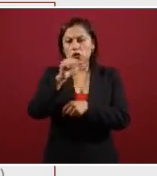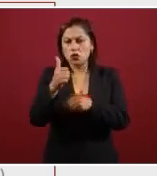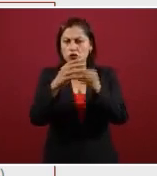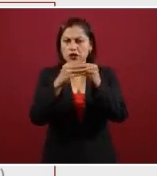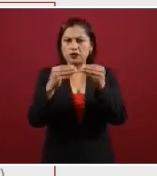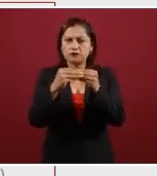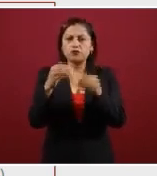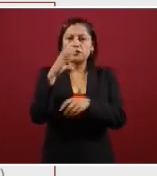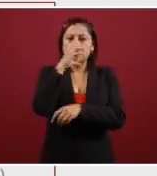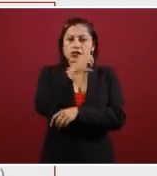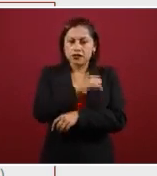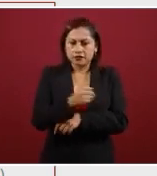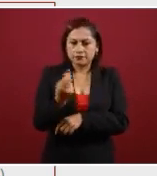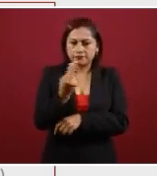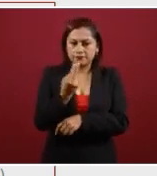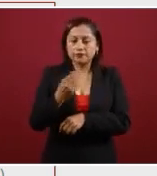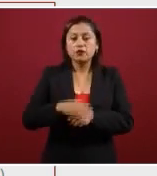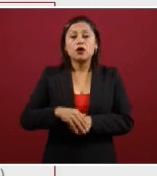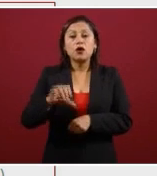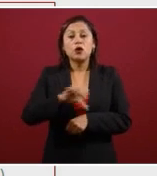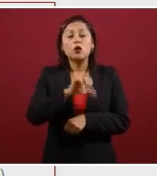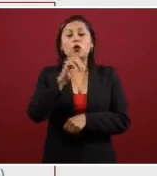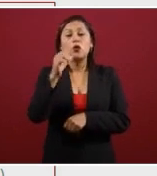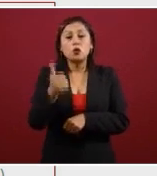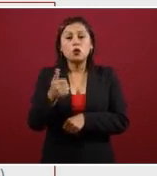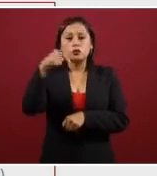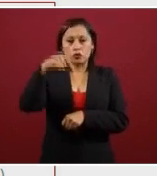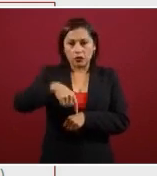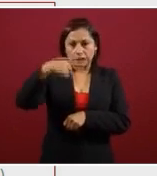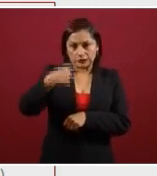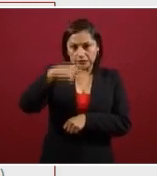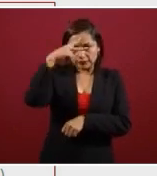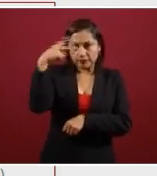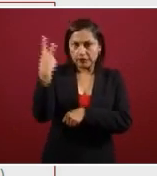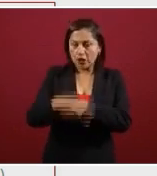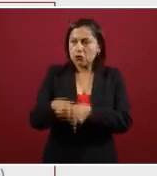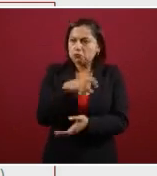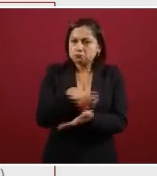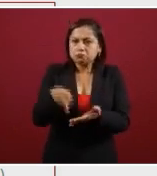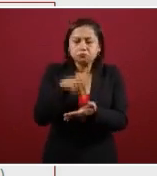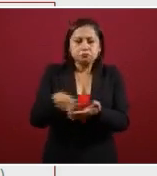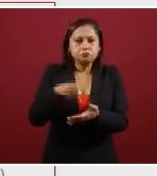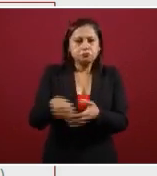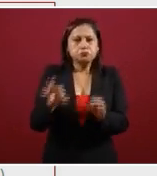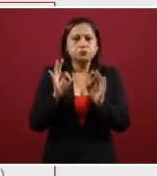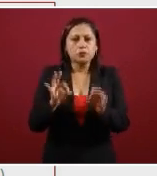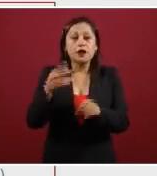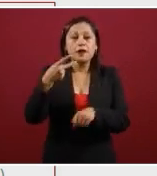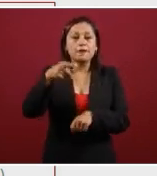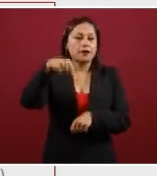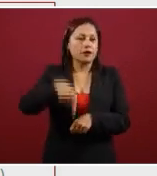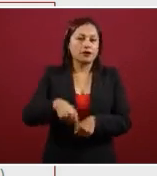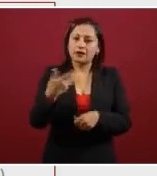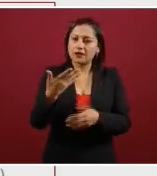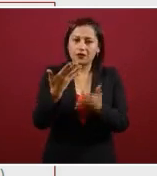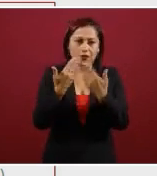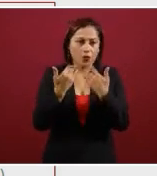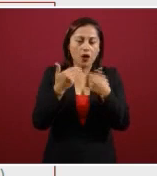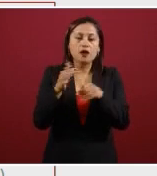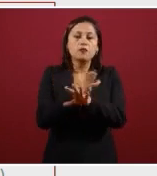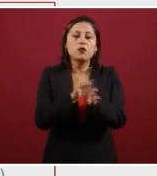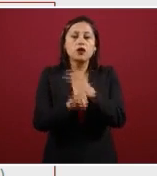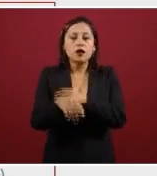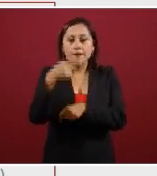algunas especies importantes donde nuestro país consume mucho, pero no las producimos. El caso de la canela, somos uno de